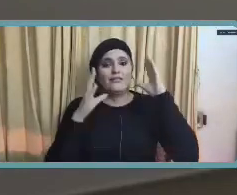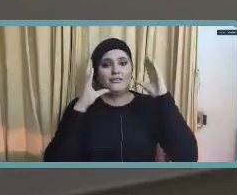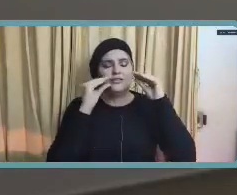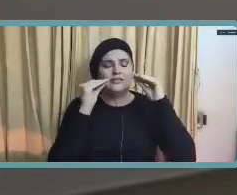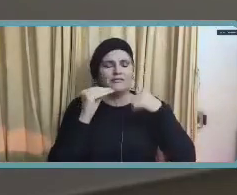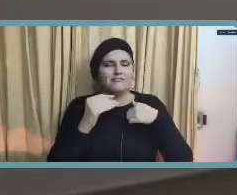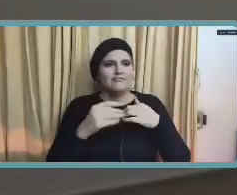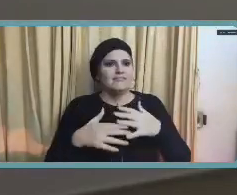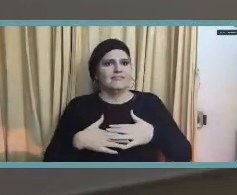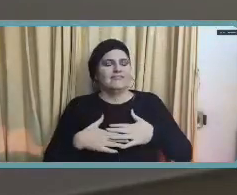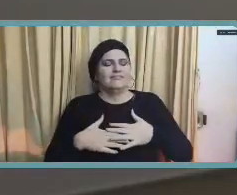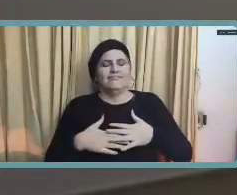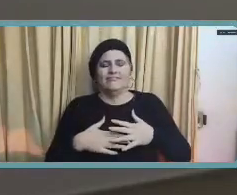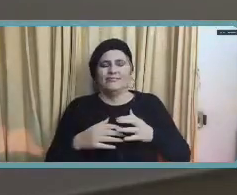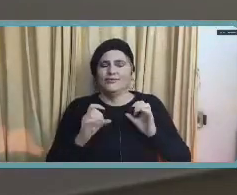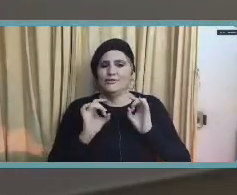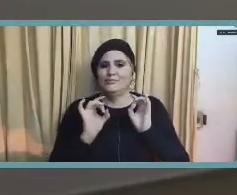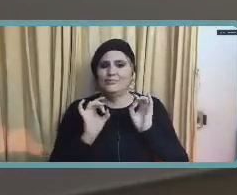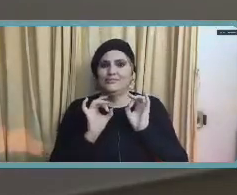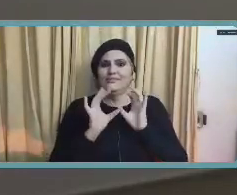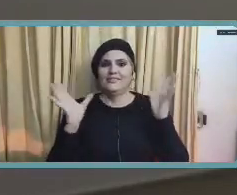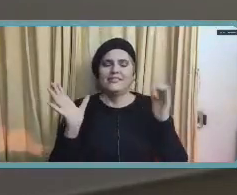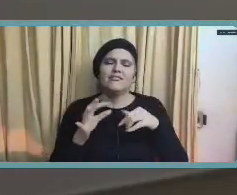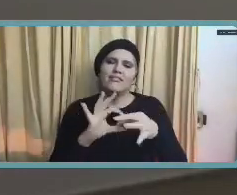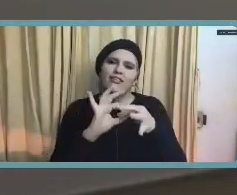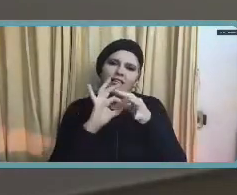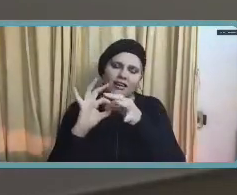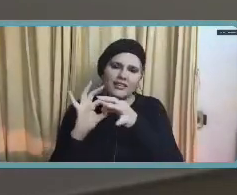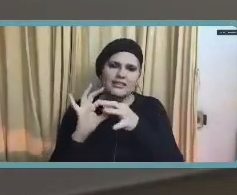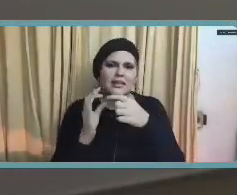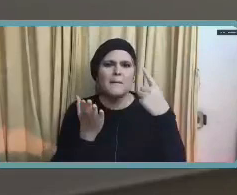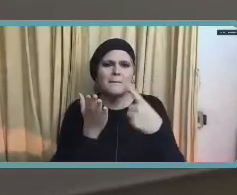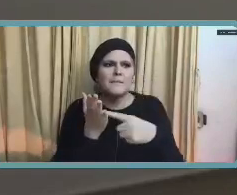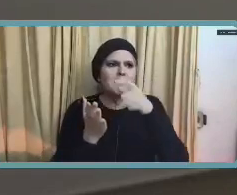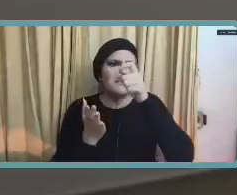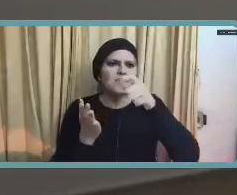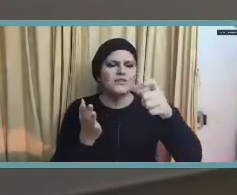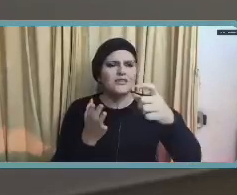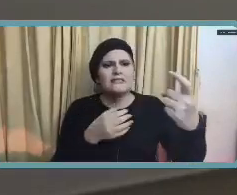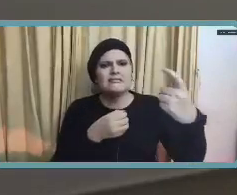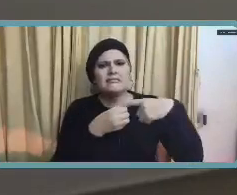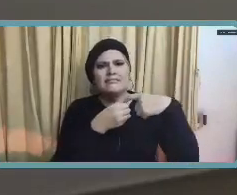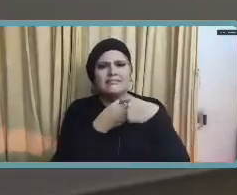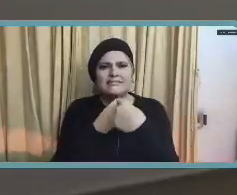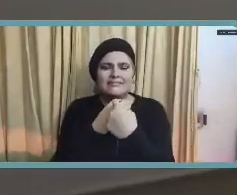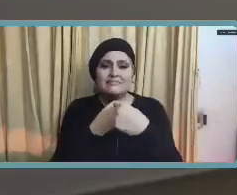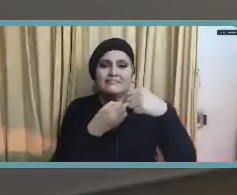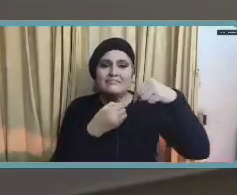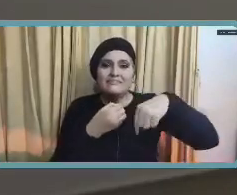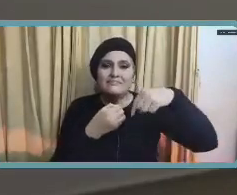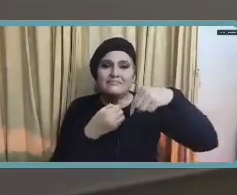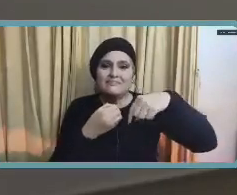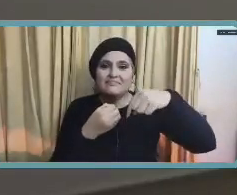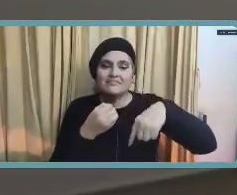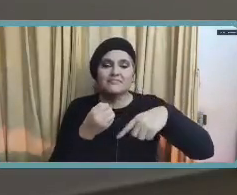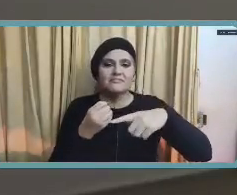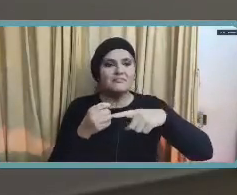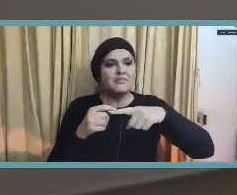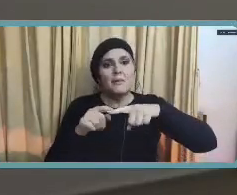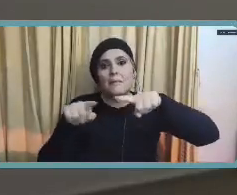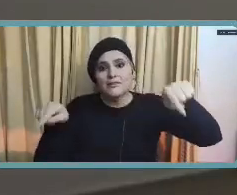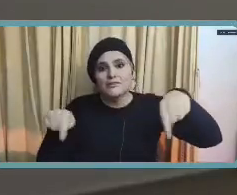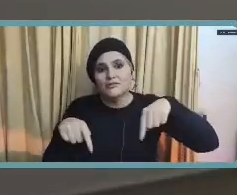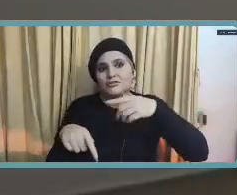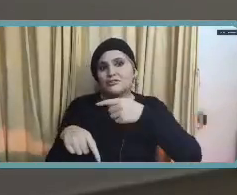expectativas. Agradecemos muchísimo a las miles de personas que se conectaron en este espacio, un espacio que elegimos, ¿cierto? Un